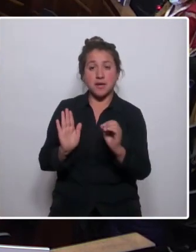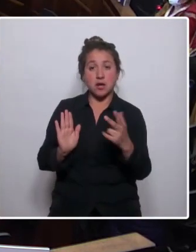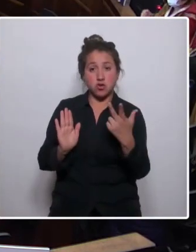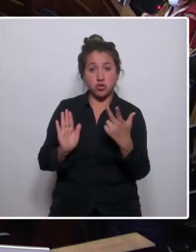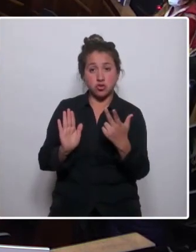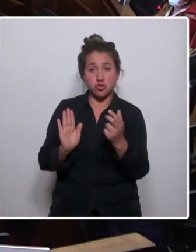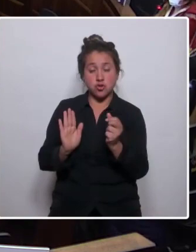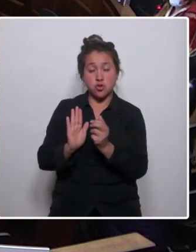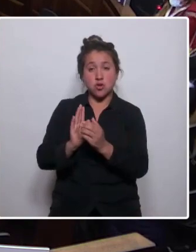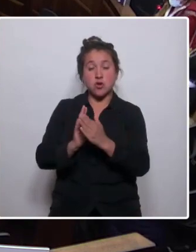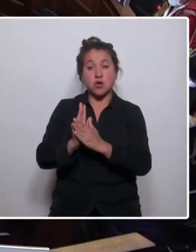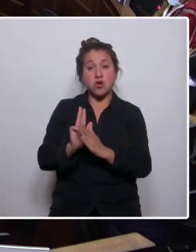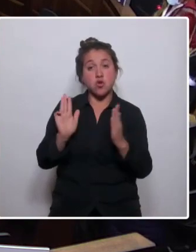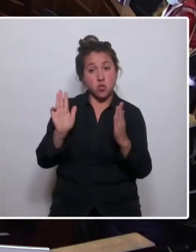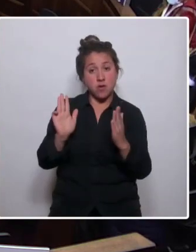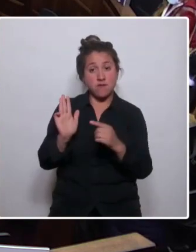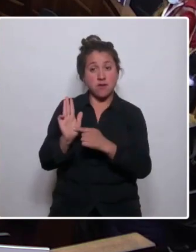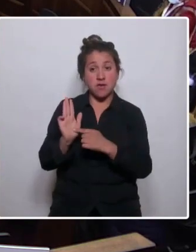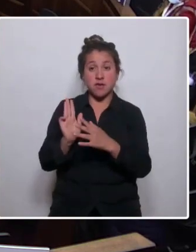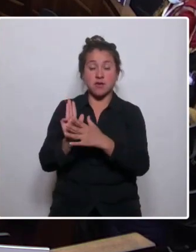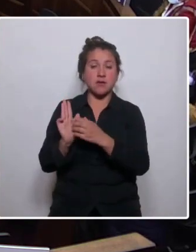9. Correcto. Gracias.